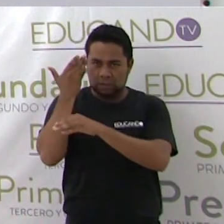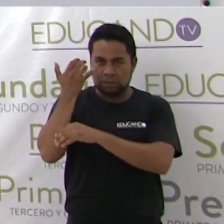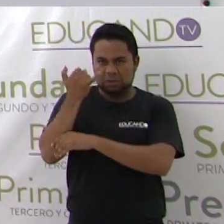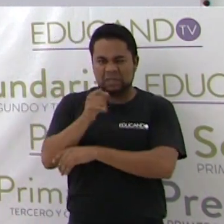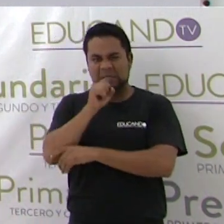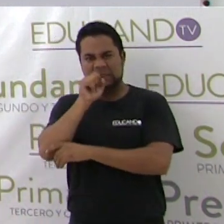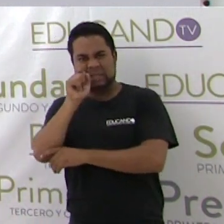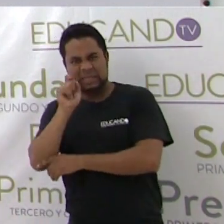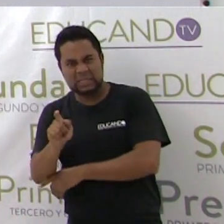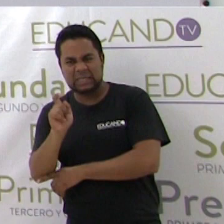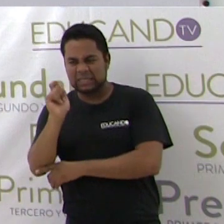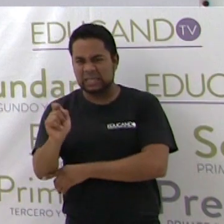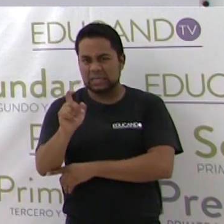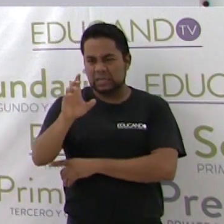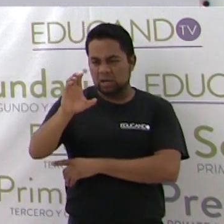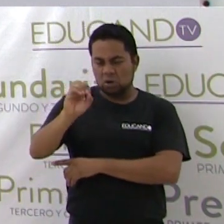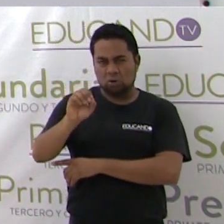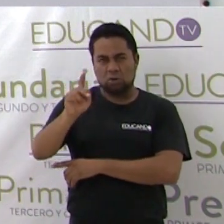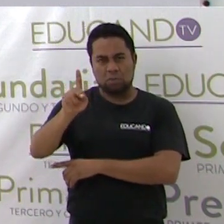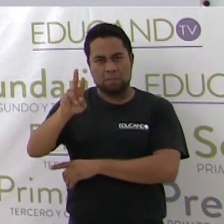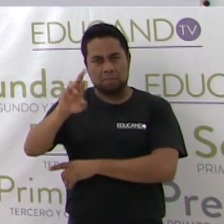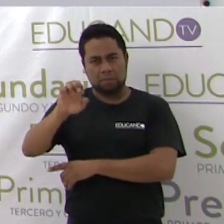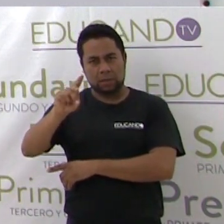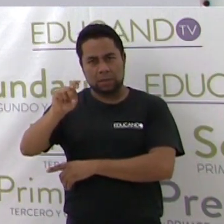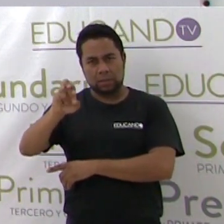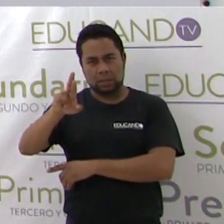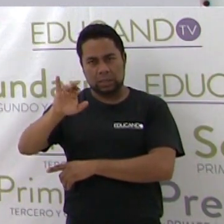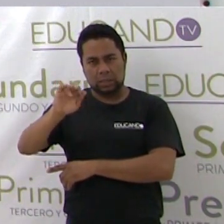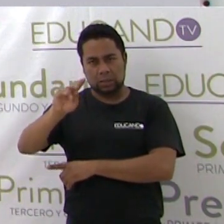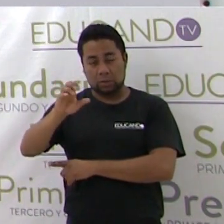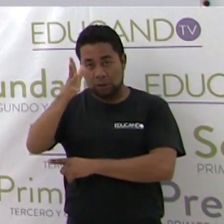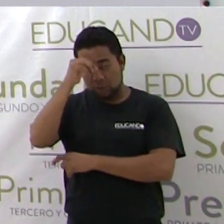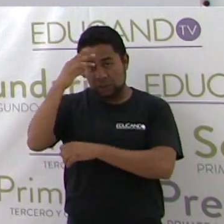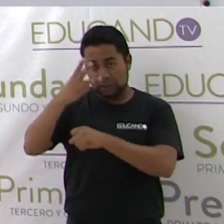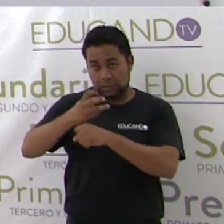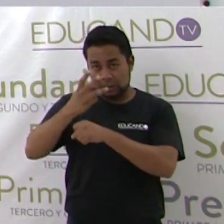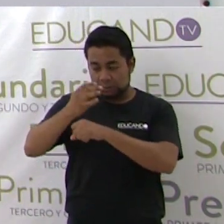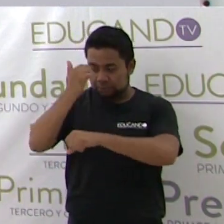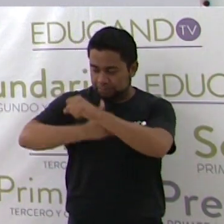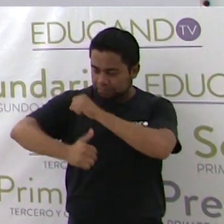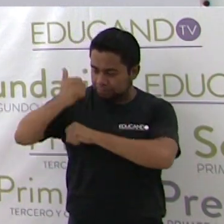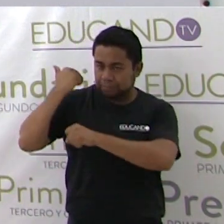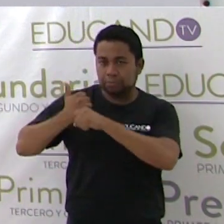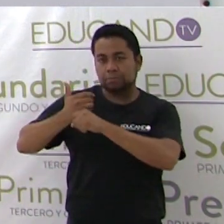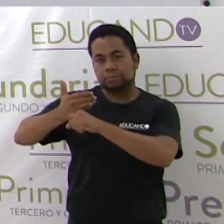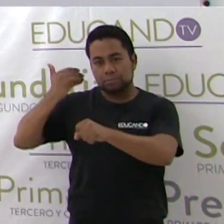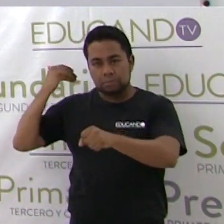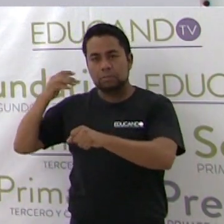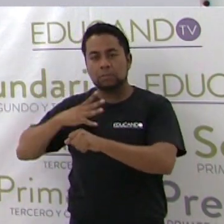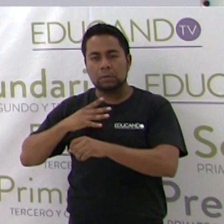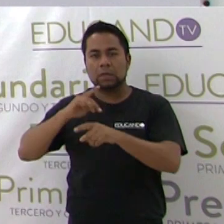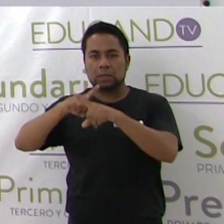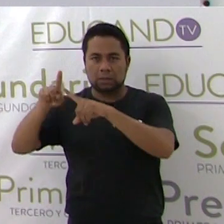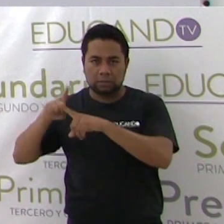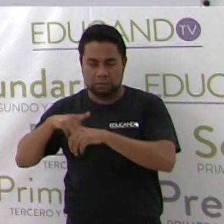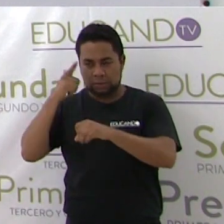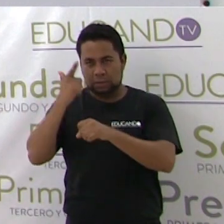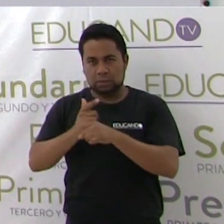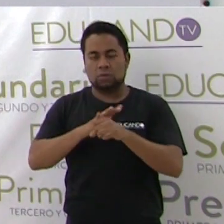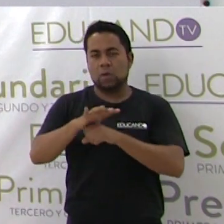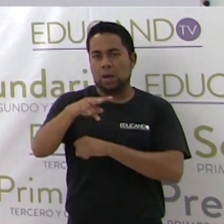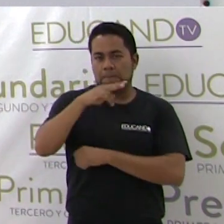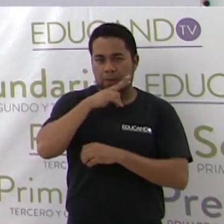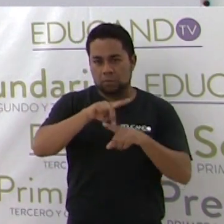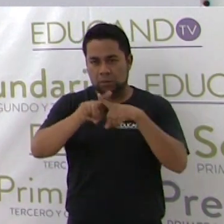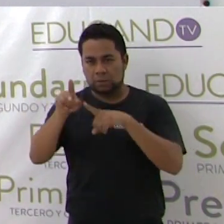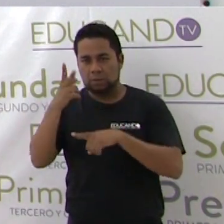copretérito. En tercer año de primaria y en los años anteriores, tú ya viste y reconociste algunas conjugaciones del verbo, pero